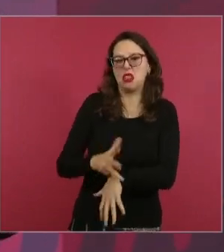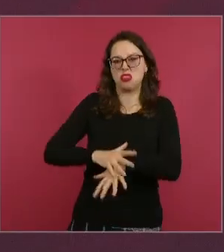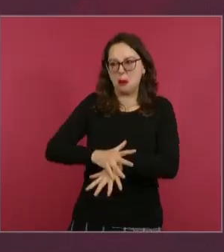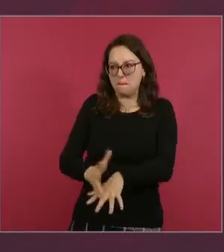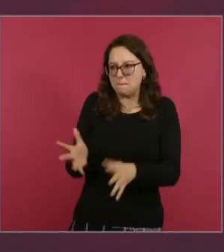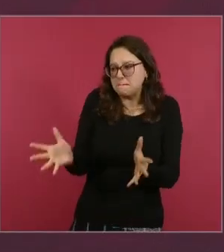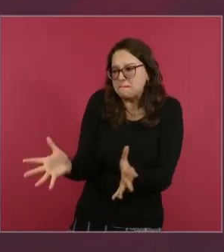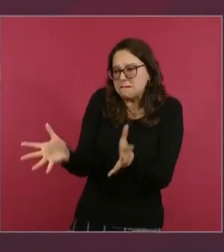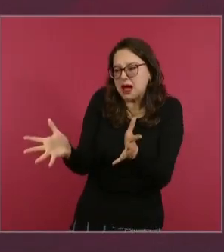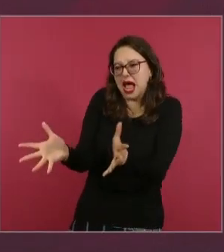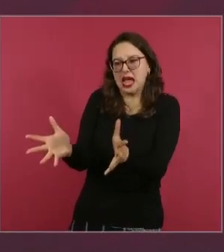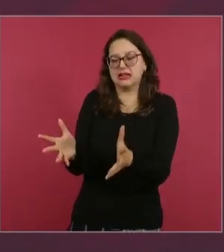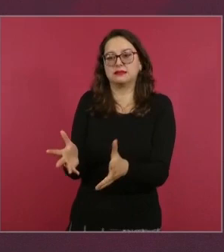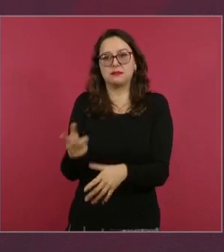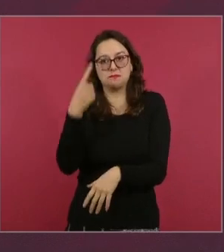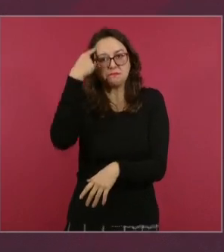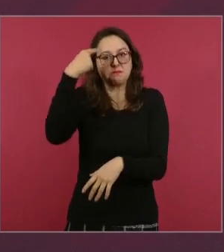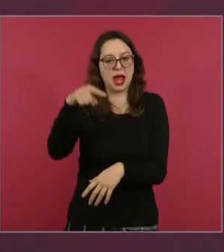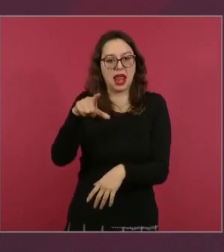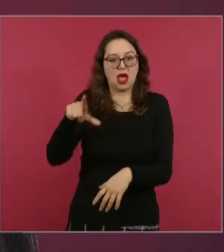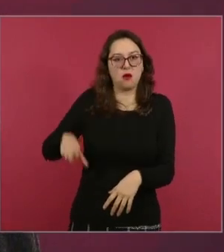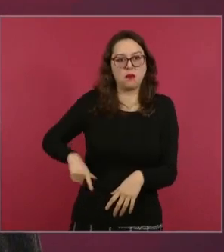para culparnos